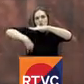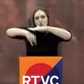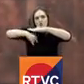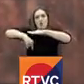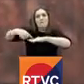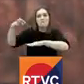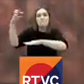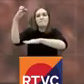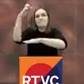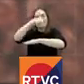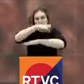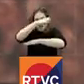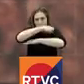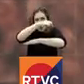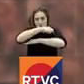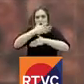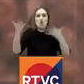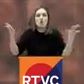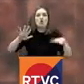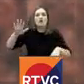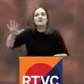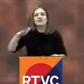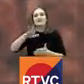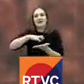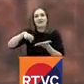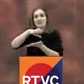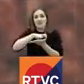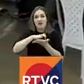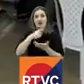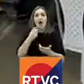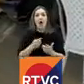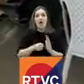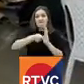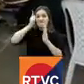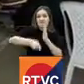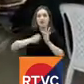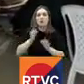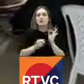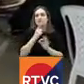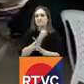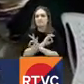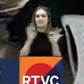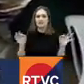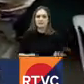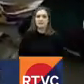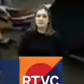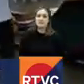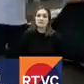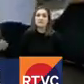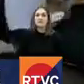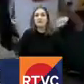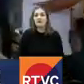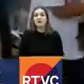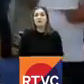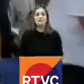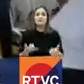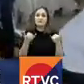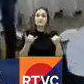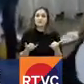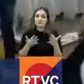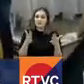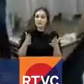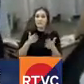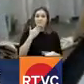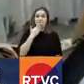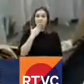no hubo suficientes consultas previas con las comunidades. Lo que dice el juez del circuito de Barrancabermeja es que el permiso que entregó